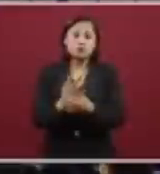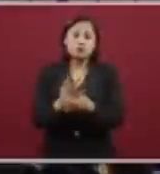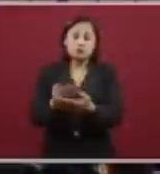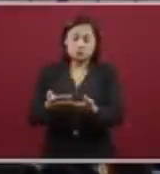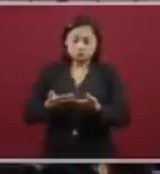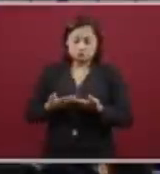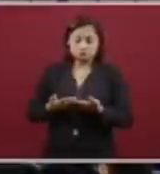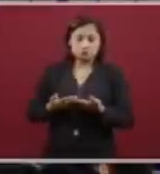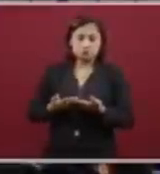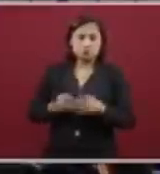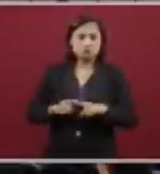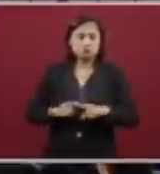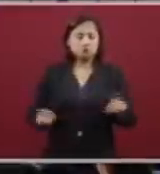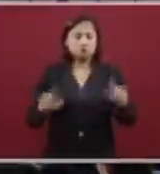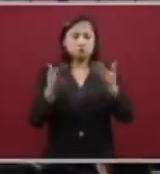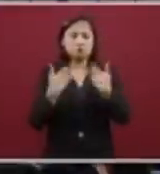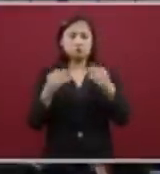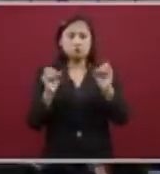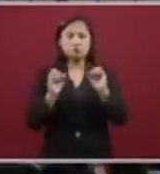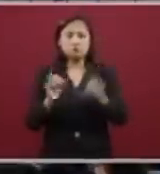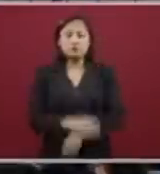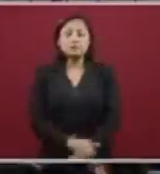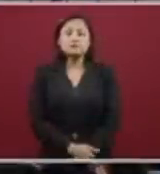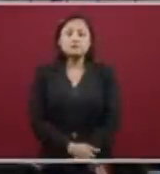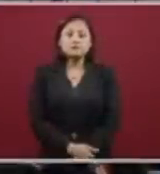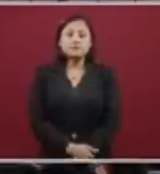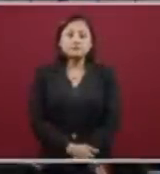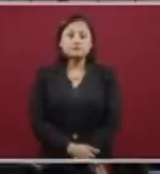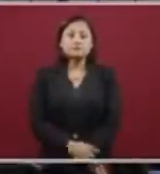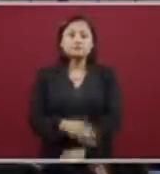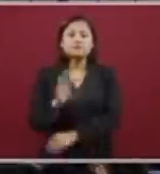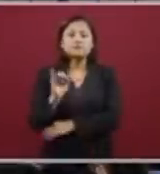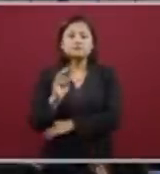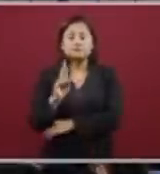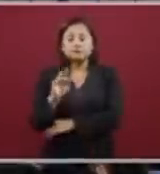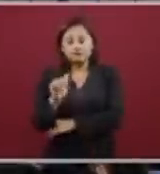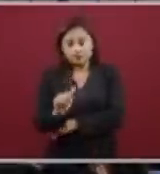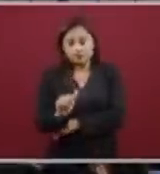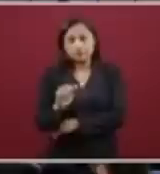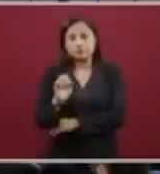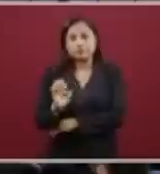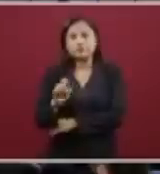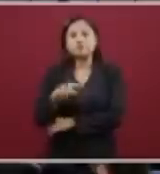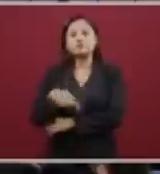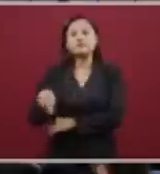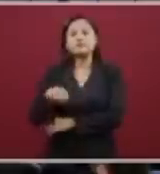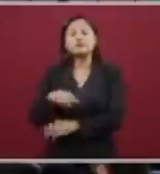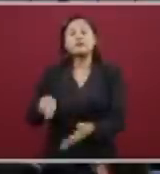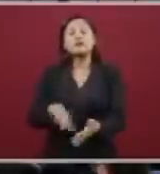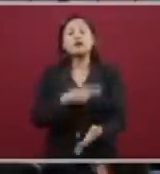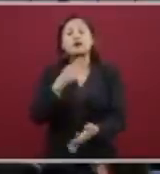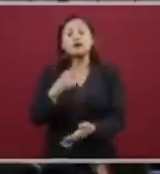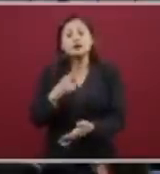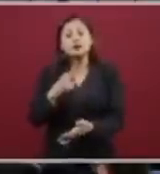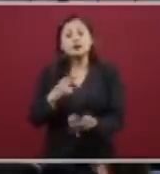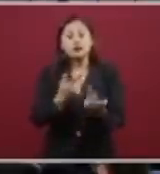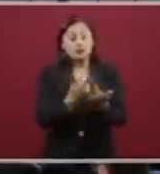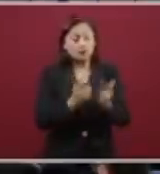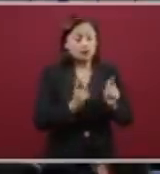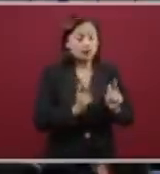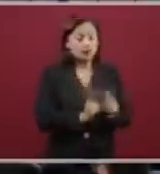diferente igualmente la fibra en la suscripción de la fibra en el grupo aeroportuario